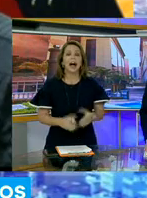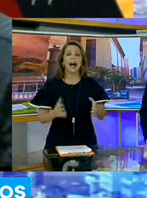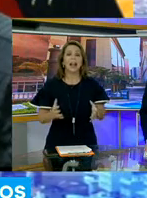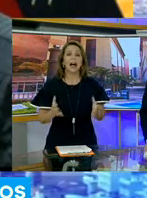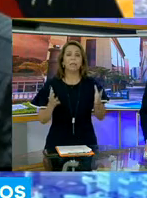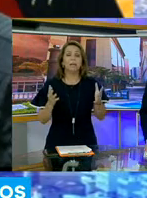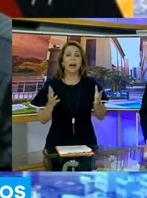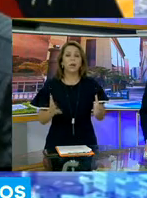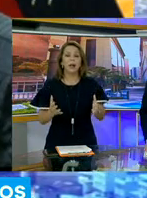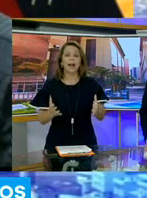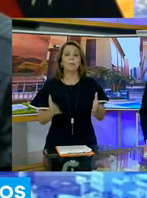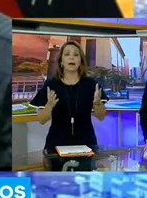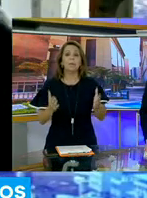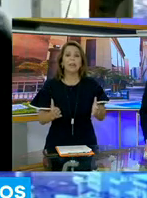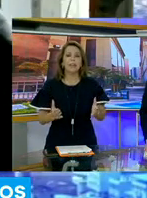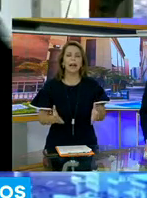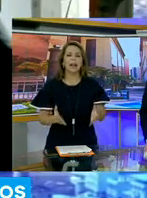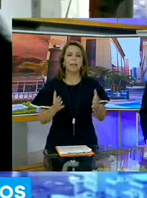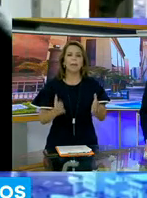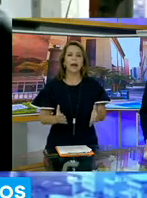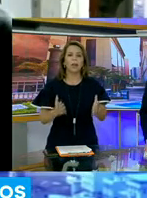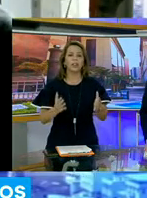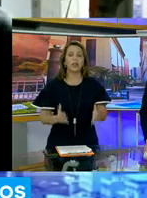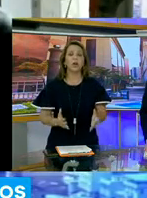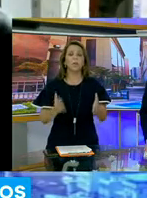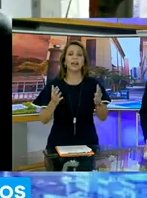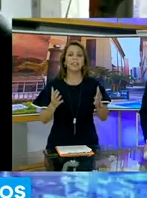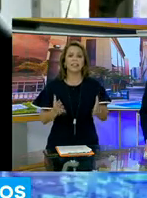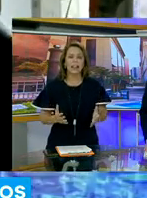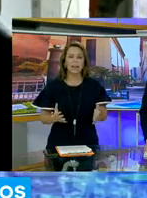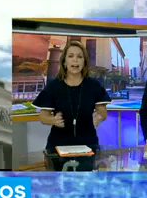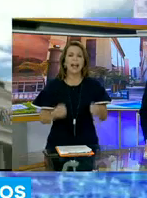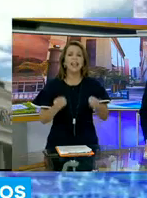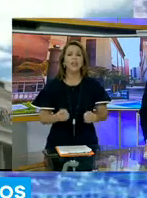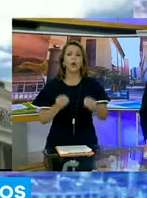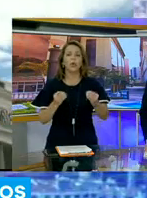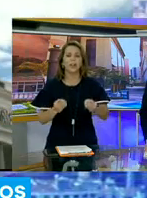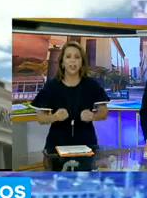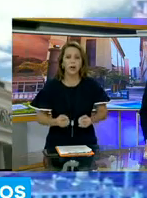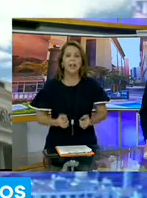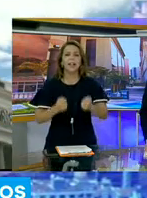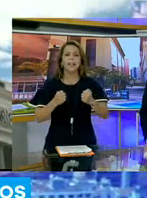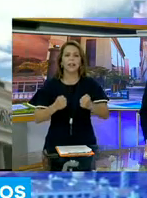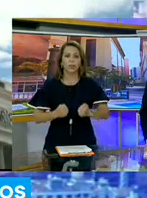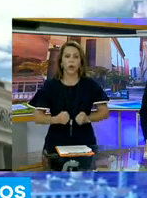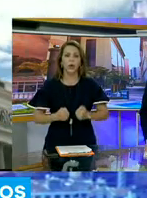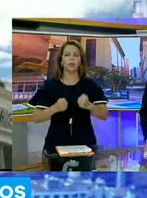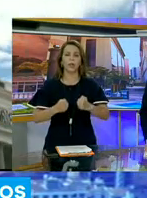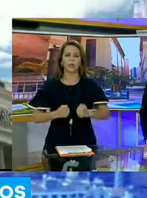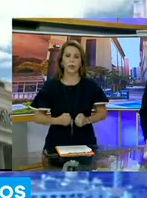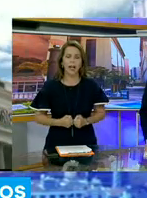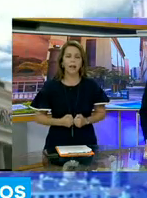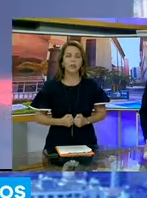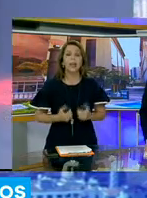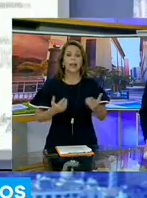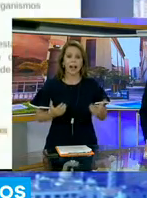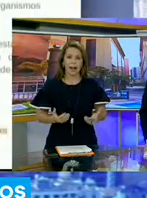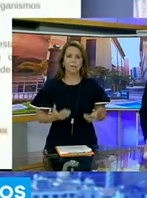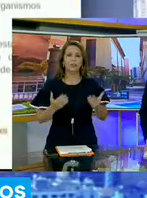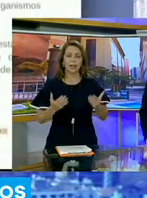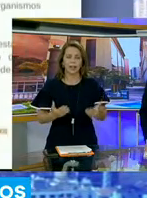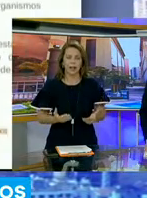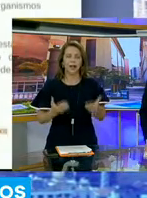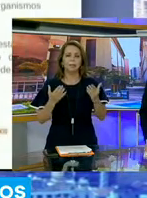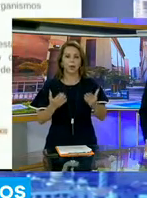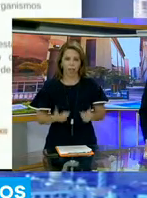la vacuna que permita la vacunación masiva, la inoculación de todos los ecuatorianos que queremos